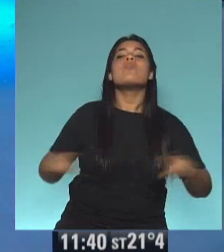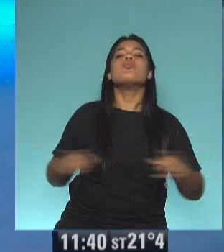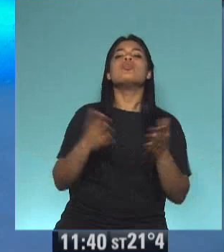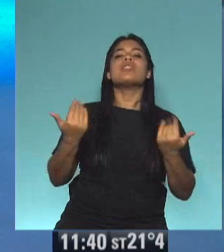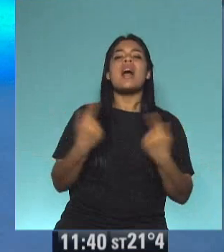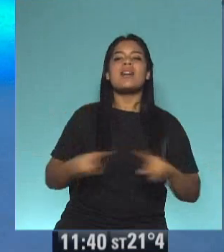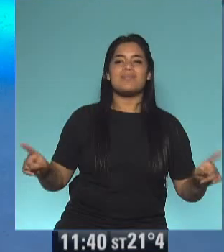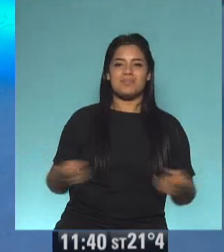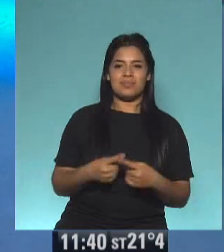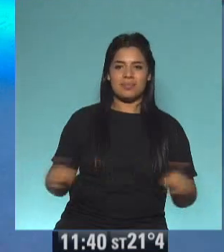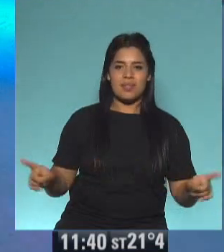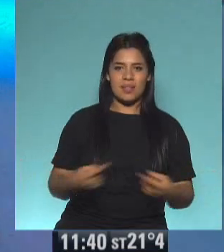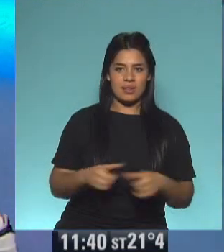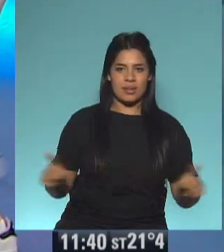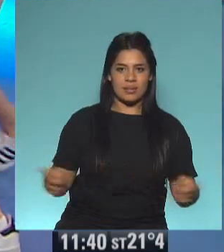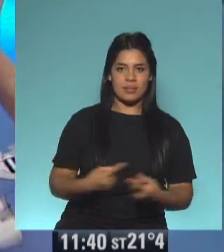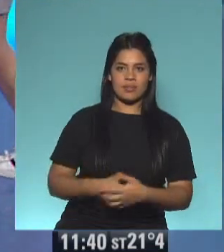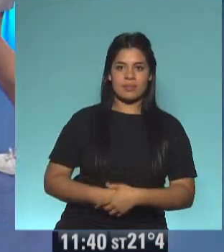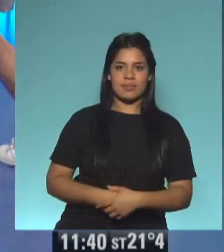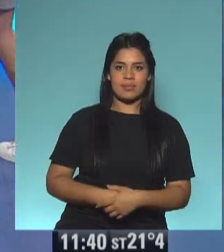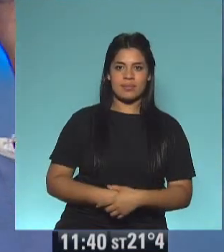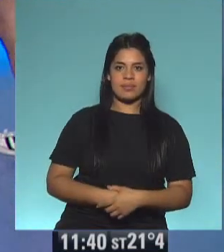Bueno, a ver. A ver. A ver qué va a hacer, a ver.